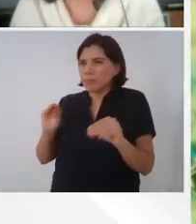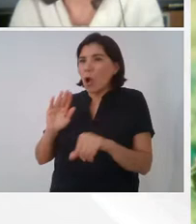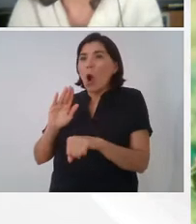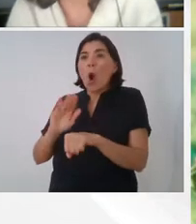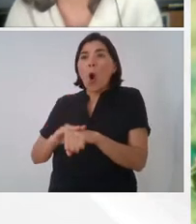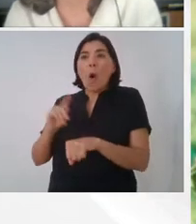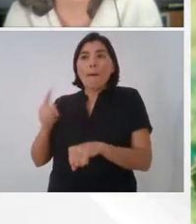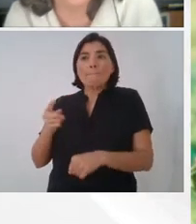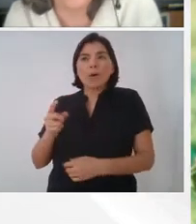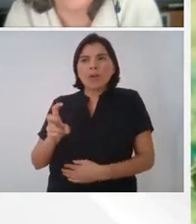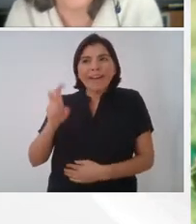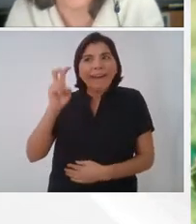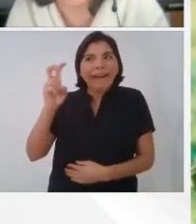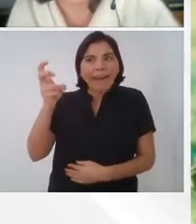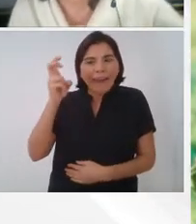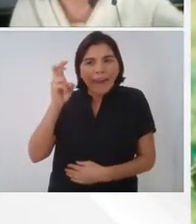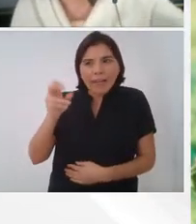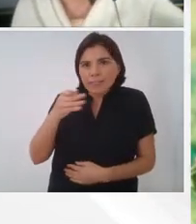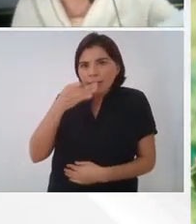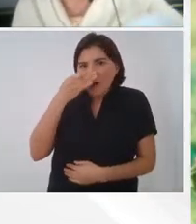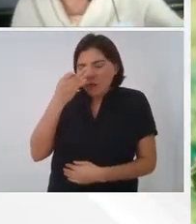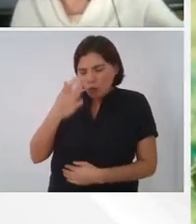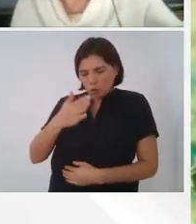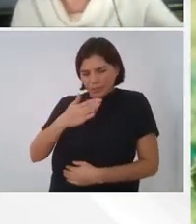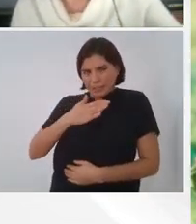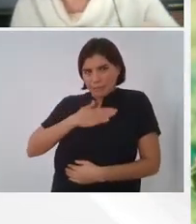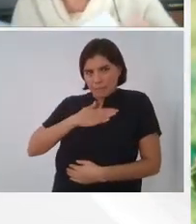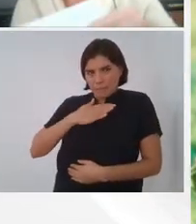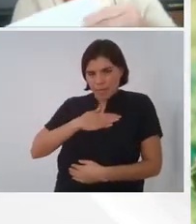rosa. Y volvió con el zorro.